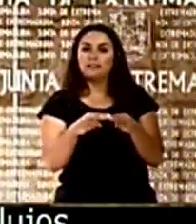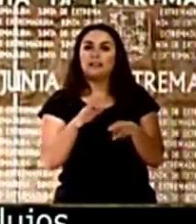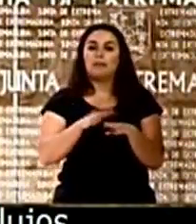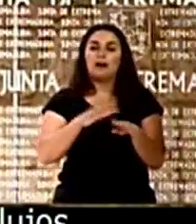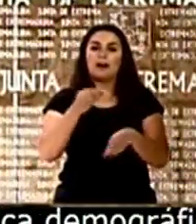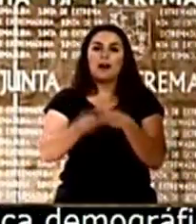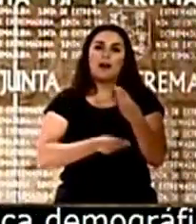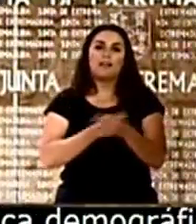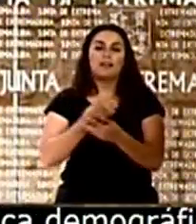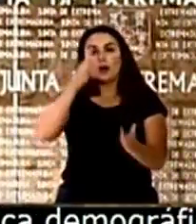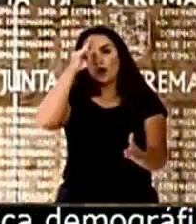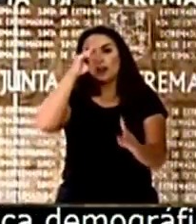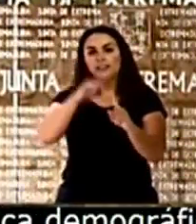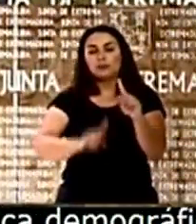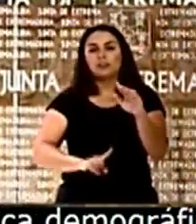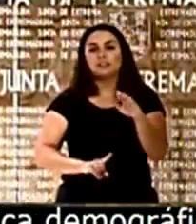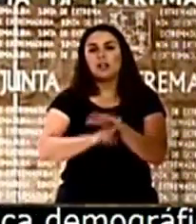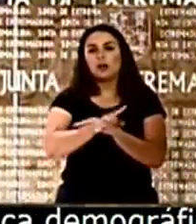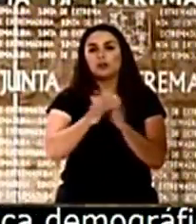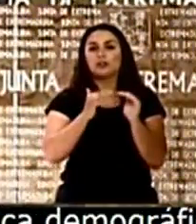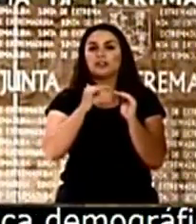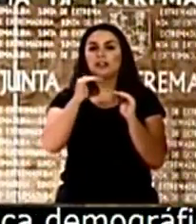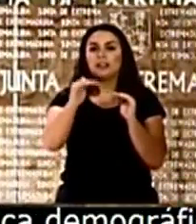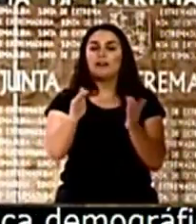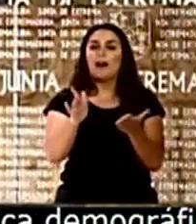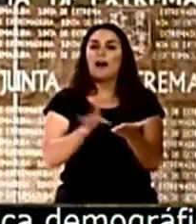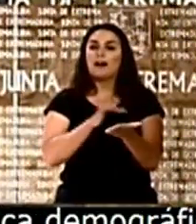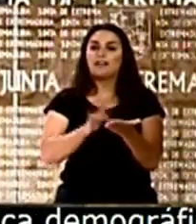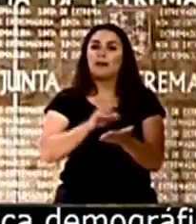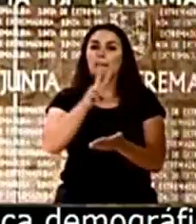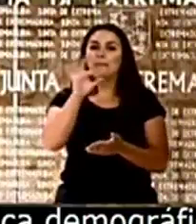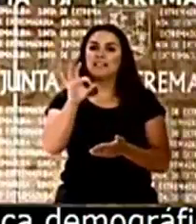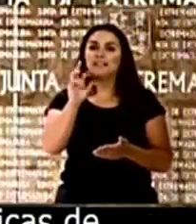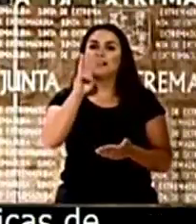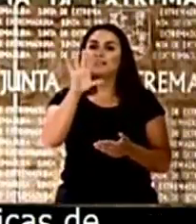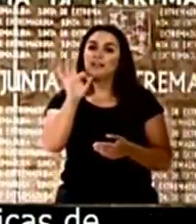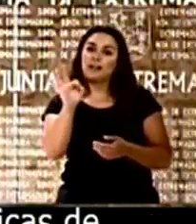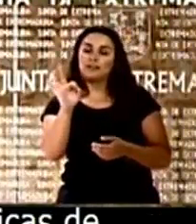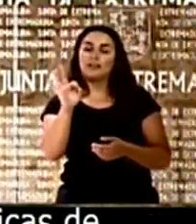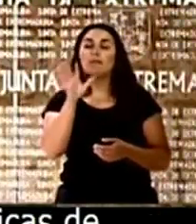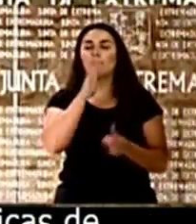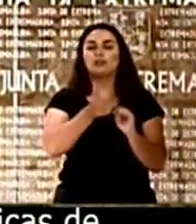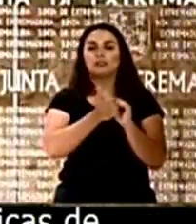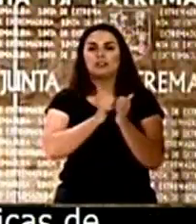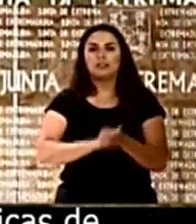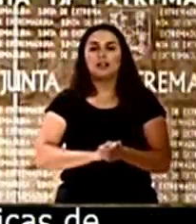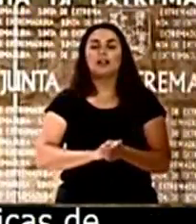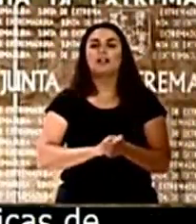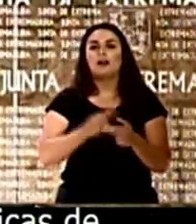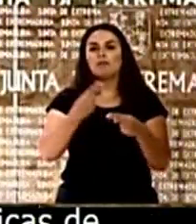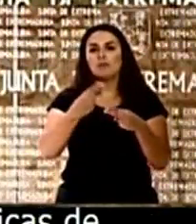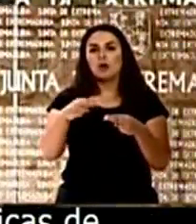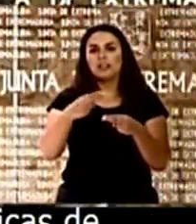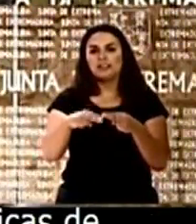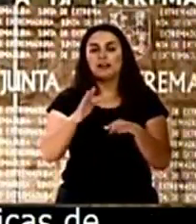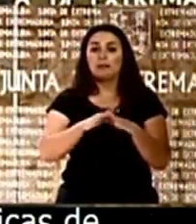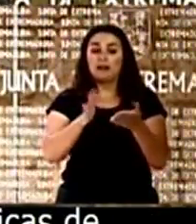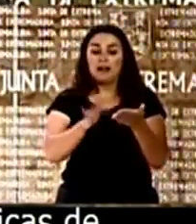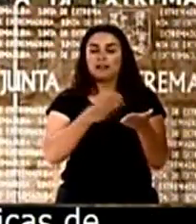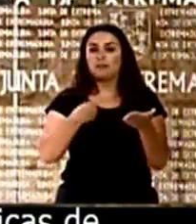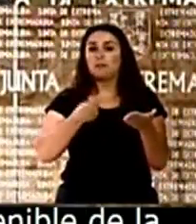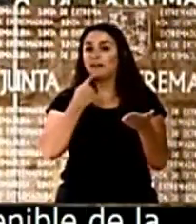implantación de los Objetivos de Desarrollo Sostenible de la Agenda 2030, a través de la Secretaría de Cohesión de Política para dicha agenda, como anunció